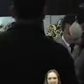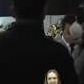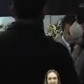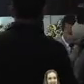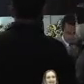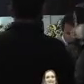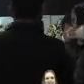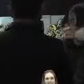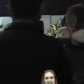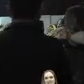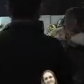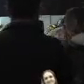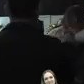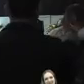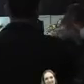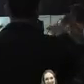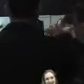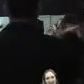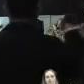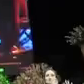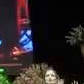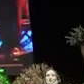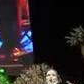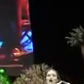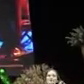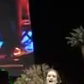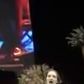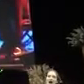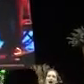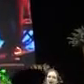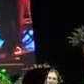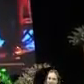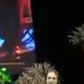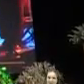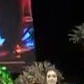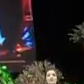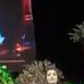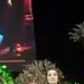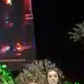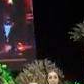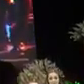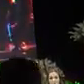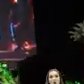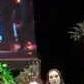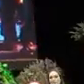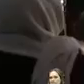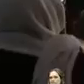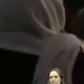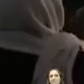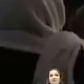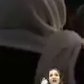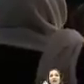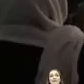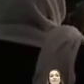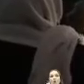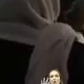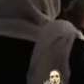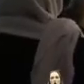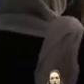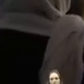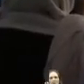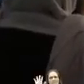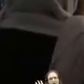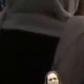llevado a cabo desde la tarde de ayer, a eso de las 4 de la tarde, incluso durante toda la noche de hoy, la